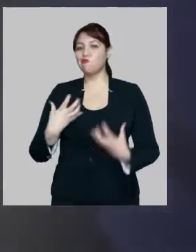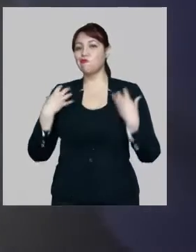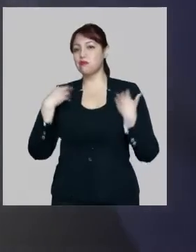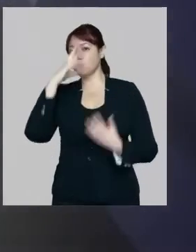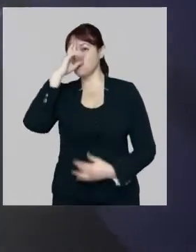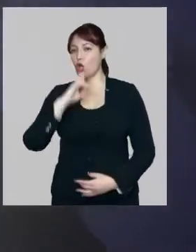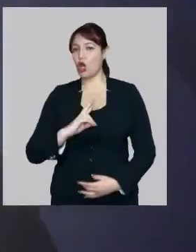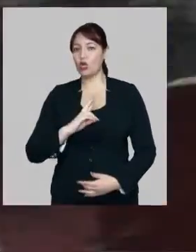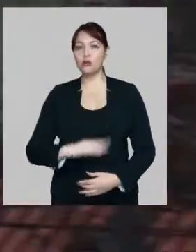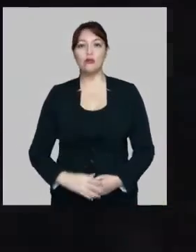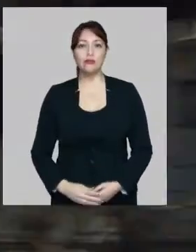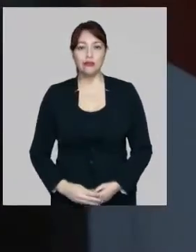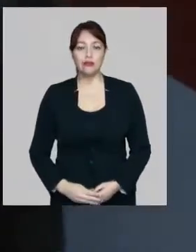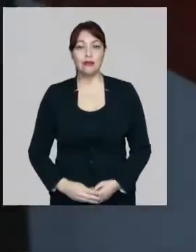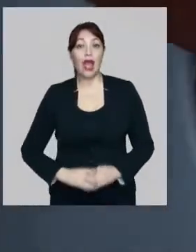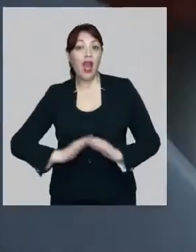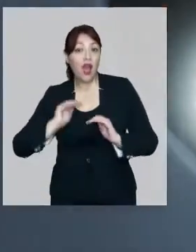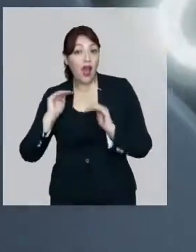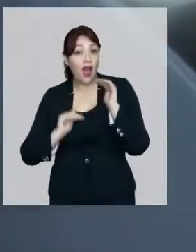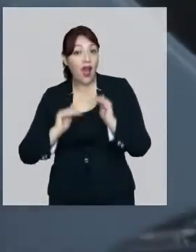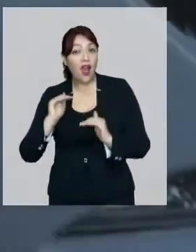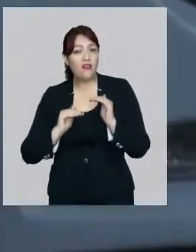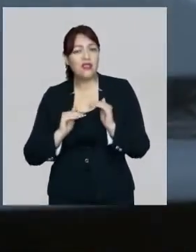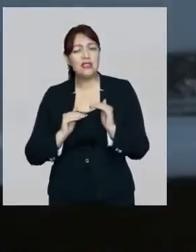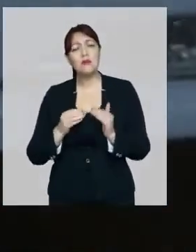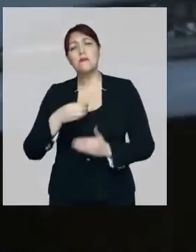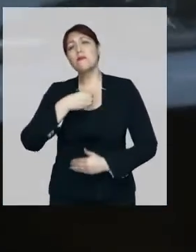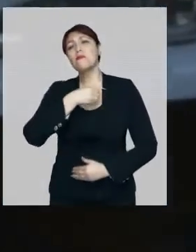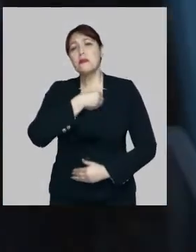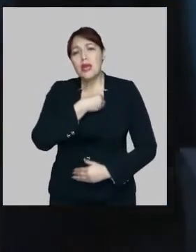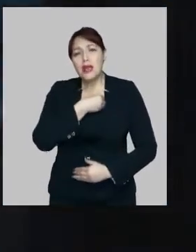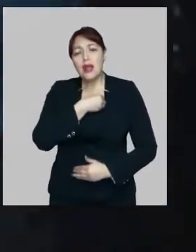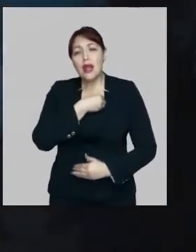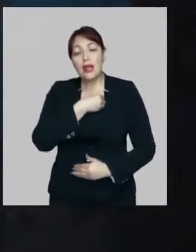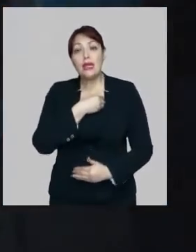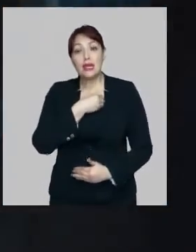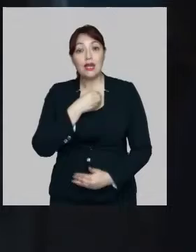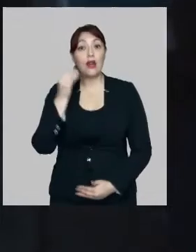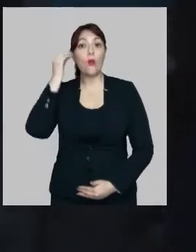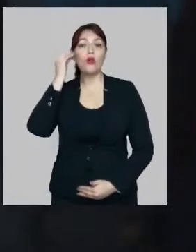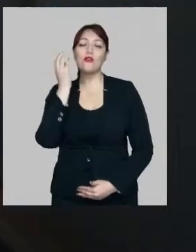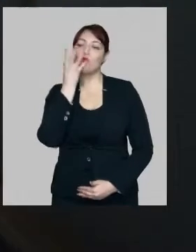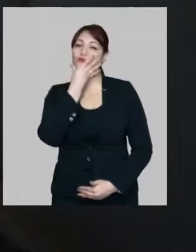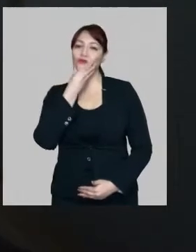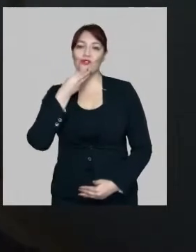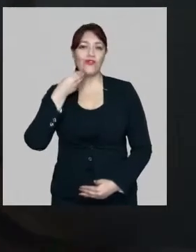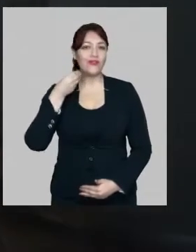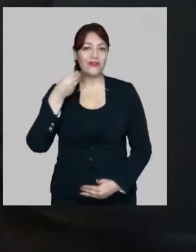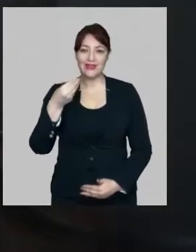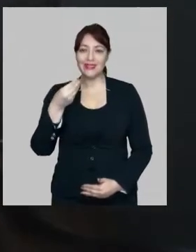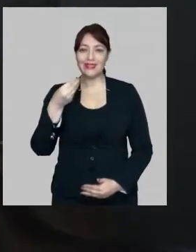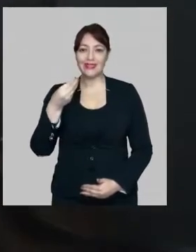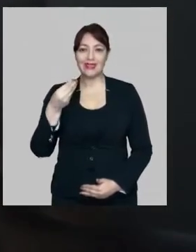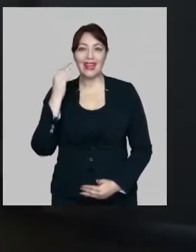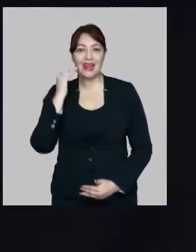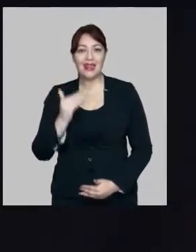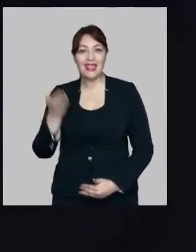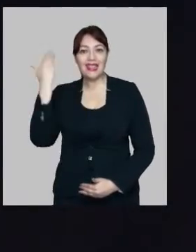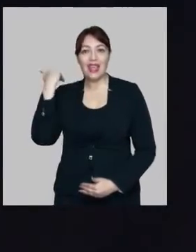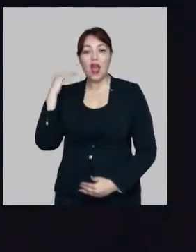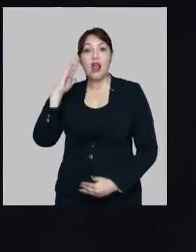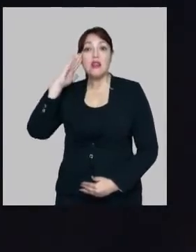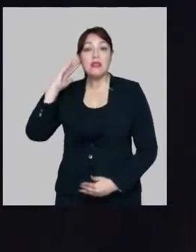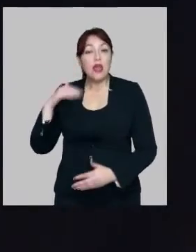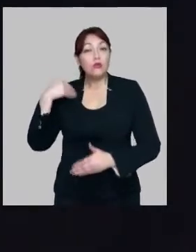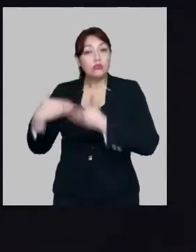ofrecerían. A veces me inunda la pena, pero entonces recuerdo mi bella infancia, en donde viví días sin